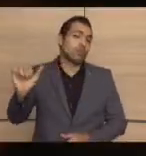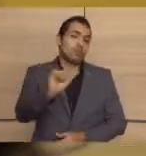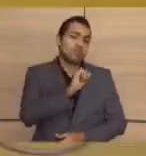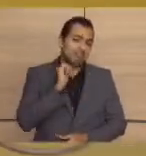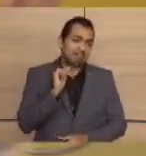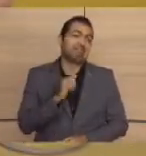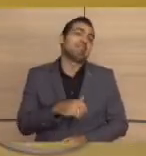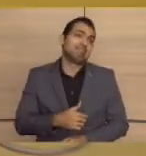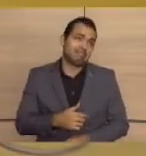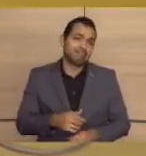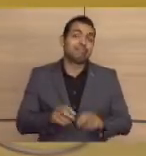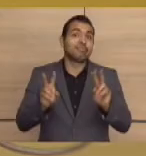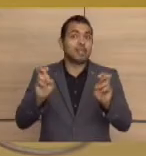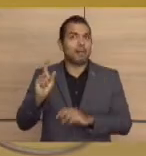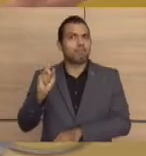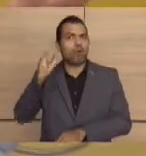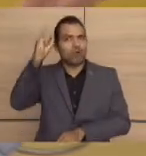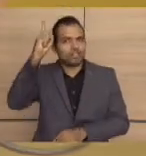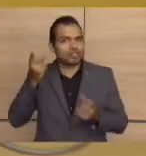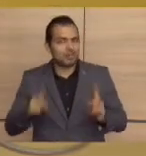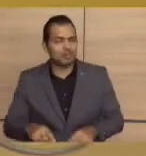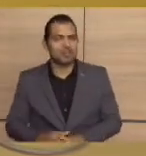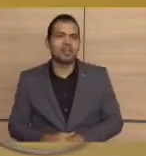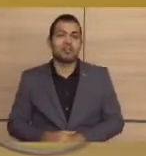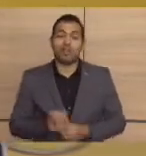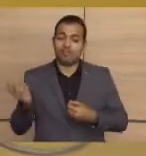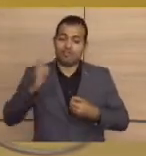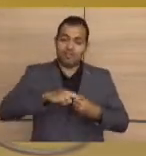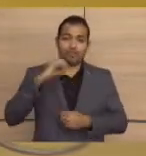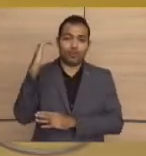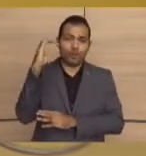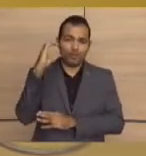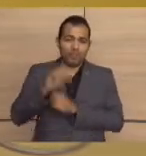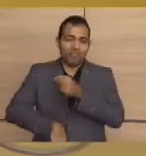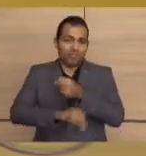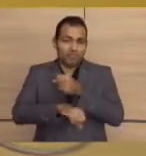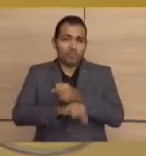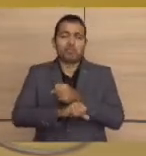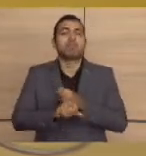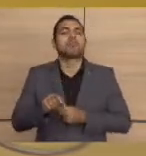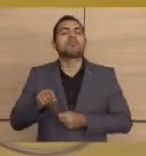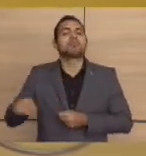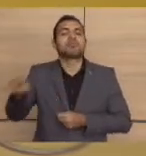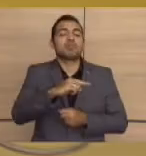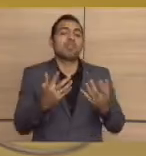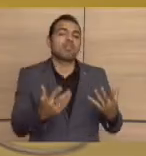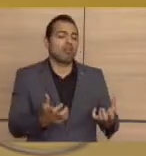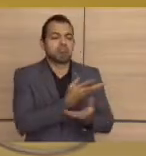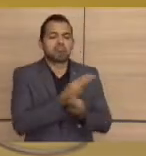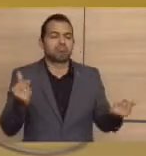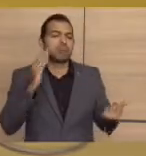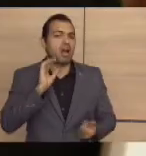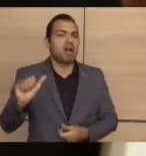Después de que la federación había intentado acabar con la selección Colombia Mayores y la liga profesional femenina, la I